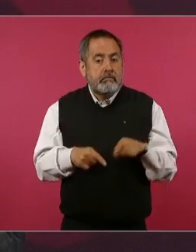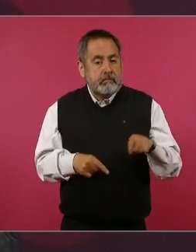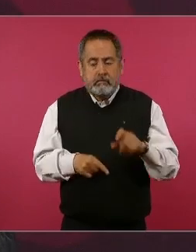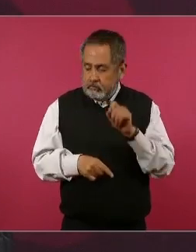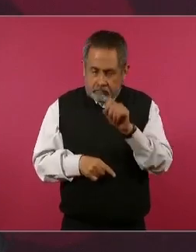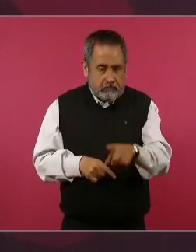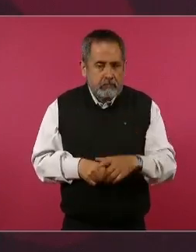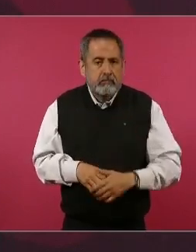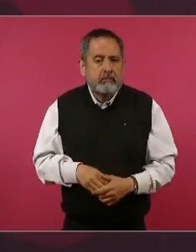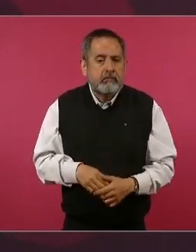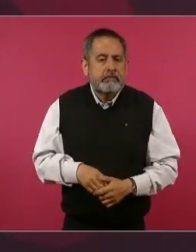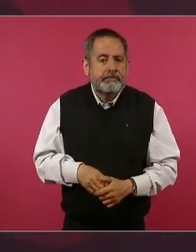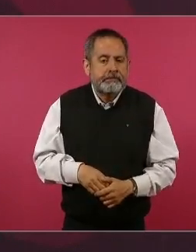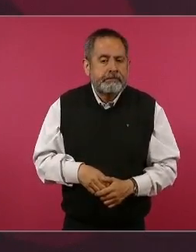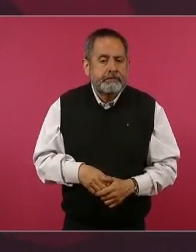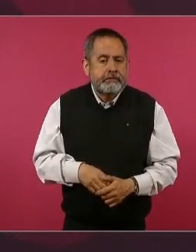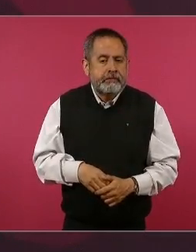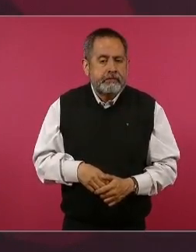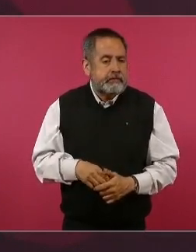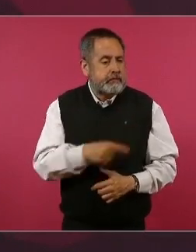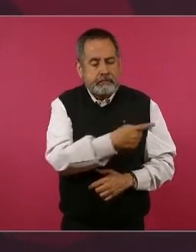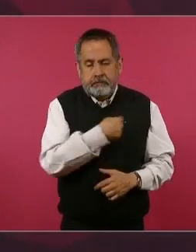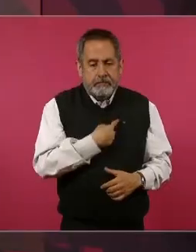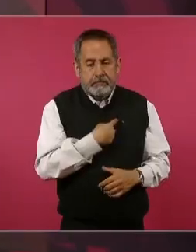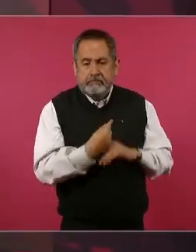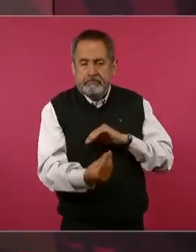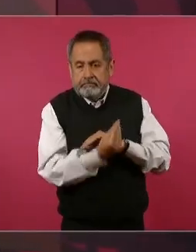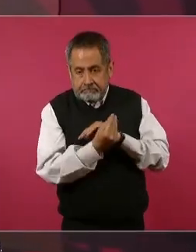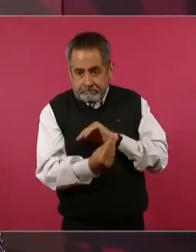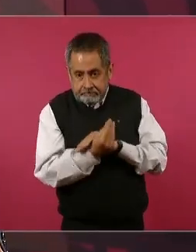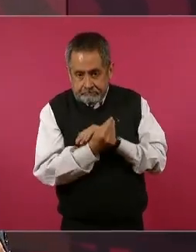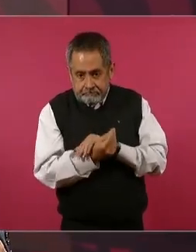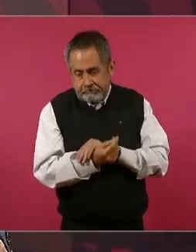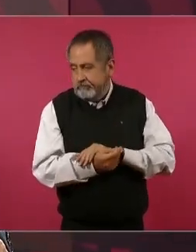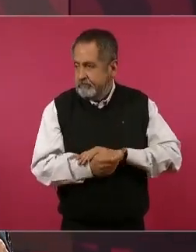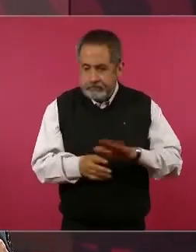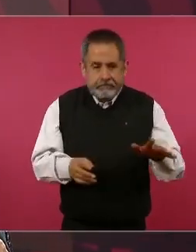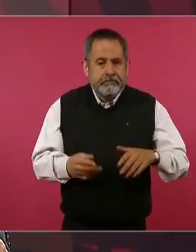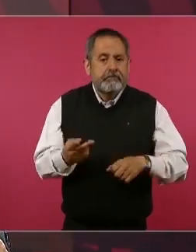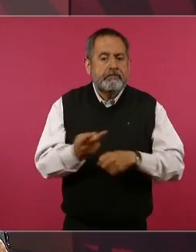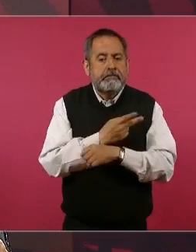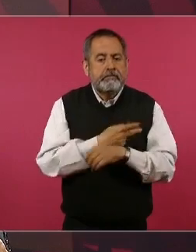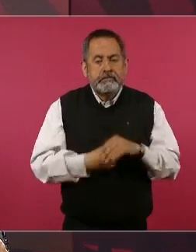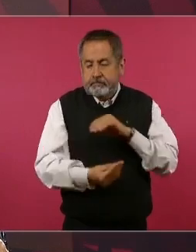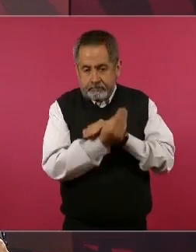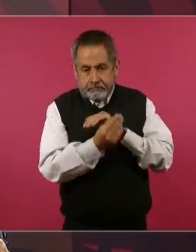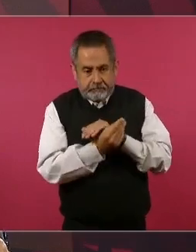Lo mismo, no me hicieron caso al principio